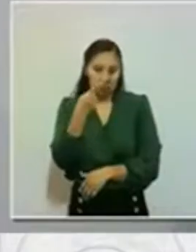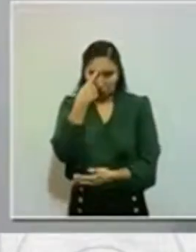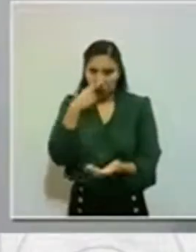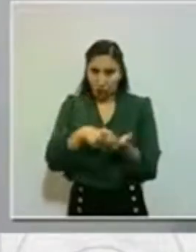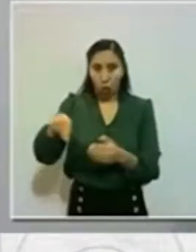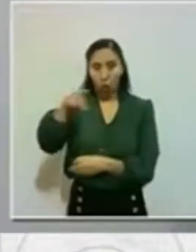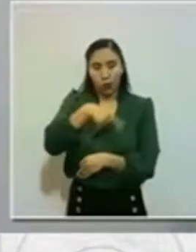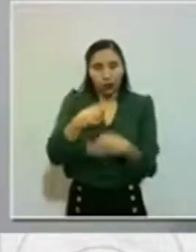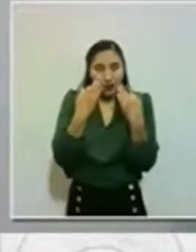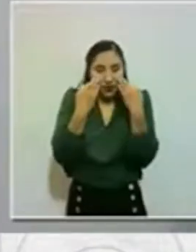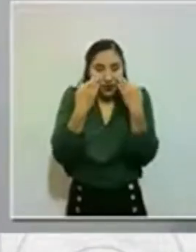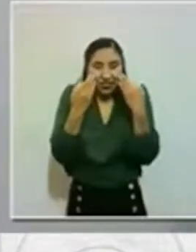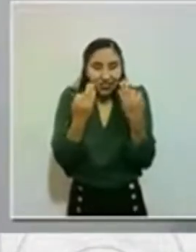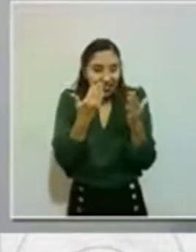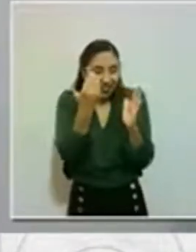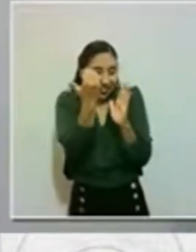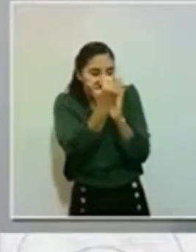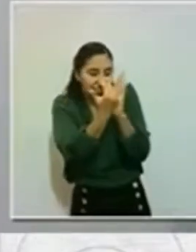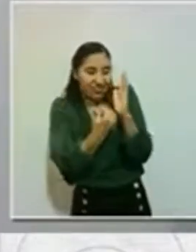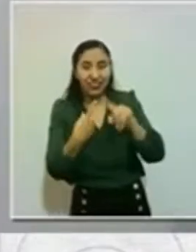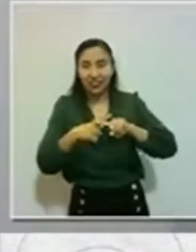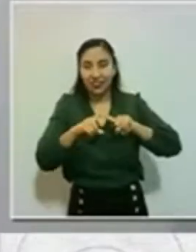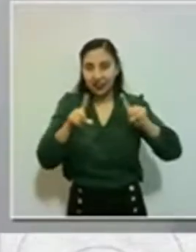la diferencia,